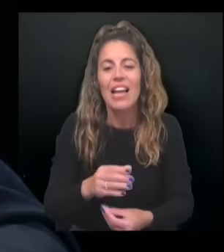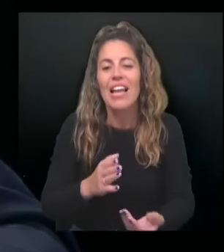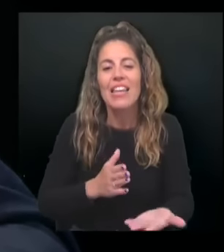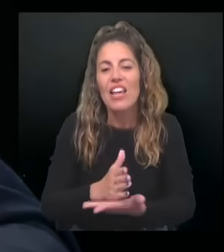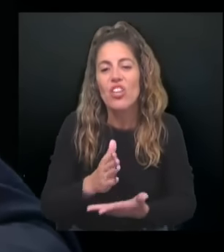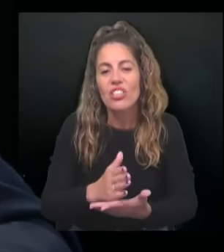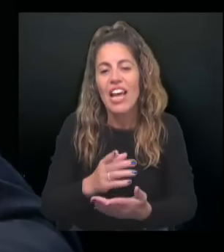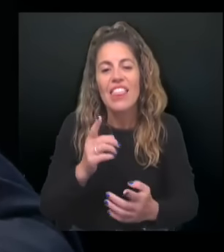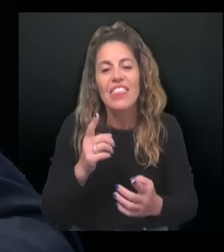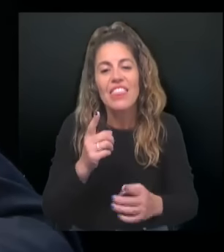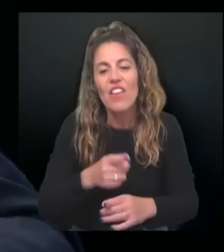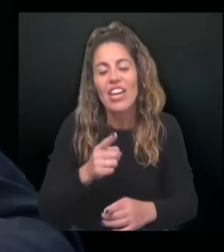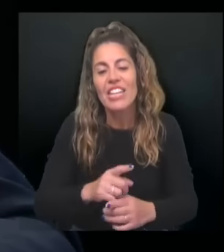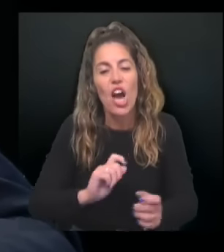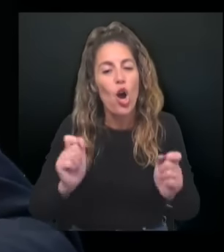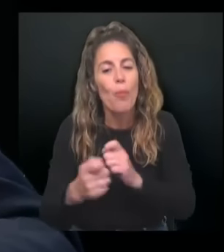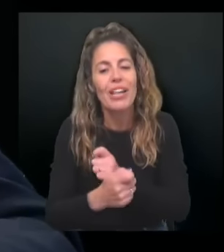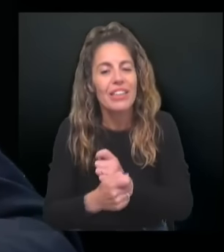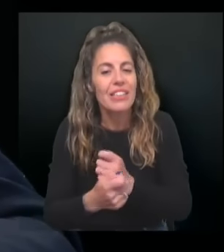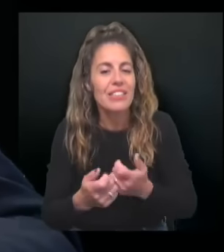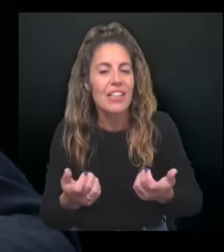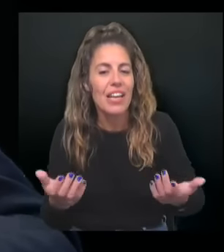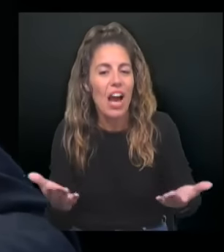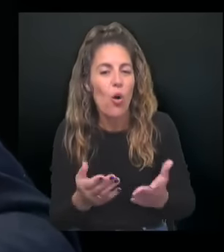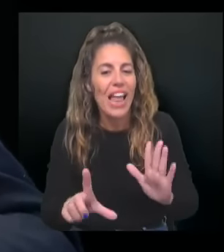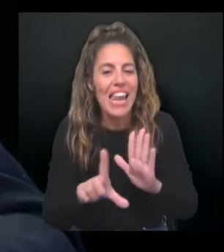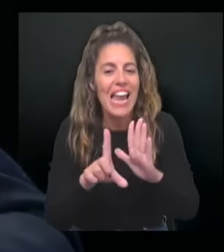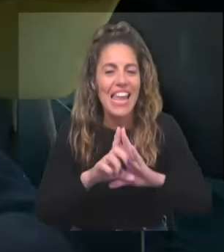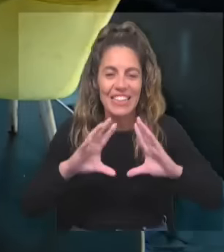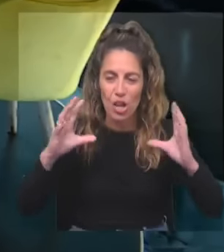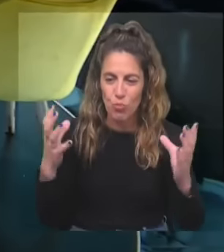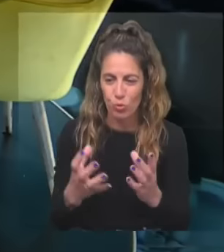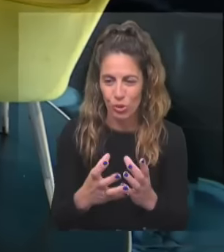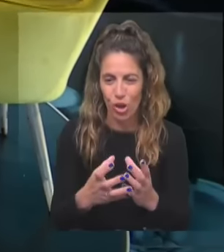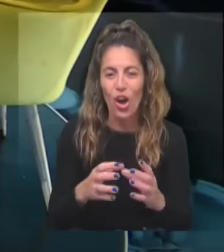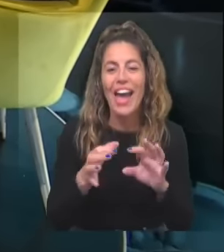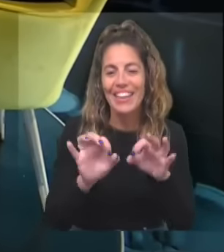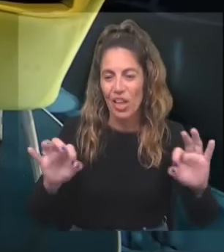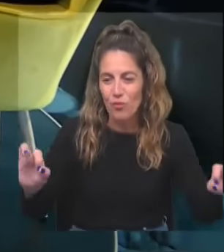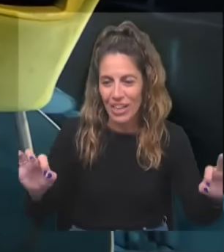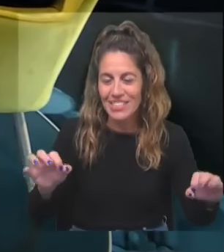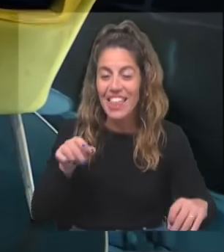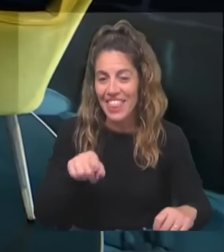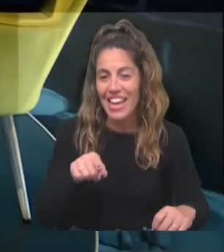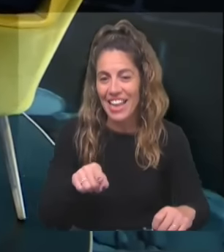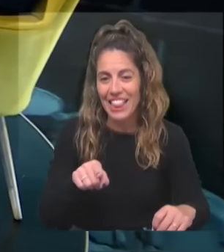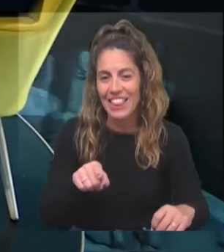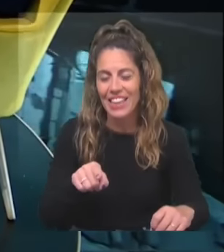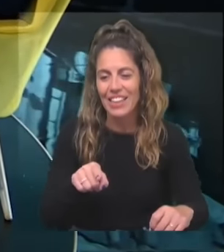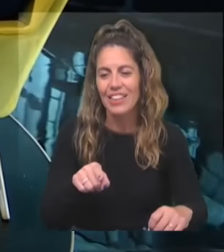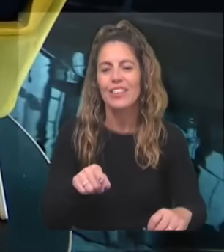debería convertirse de una vez por todas en la ley del mundo. Esta frase es de él.